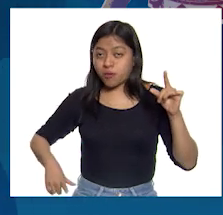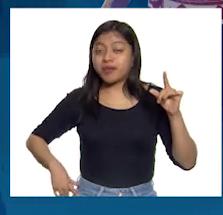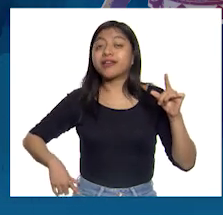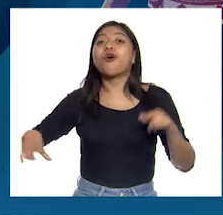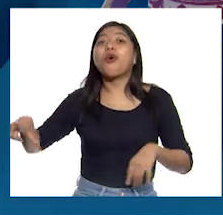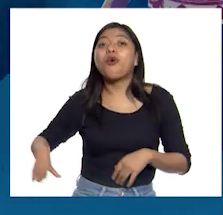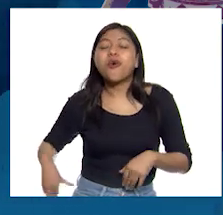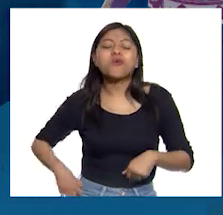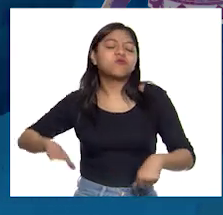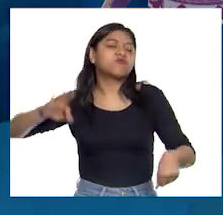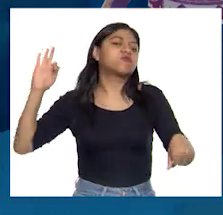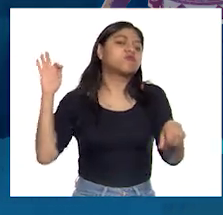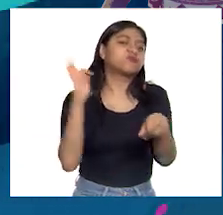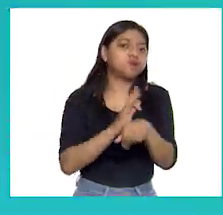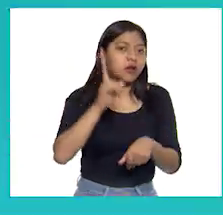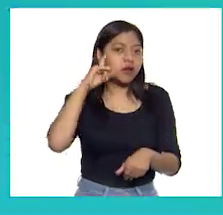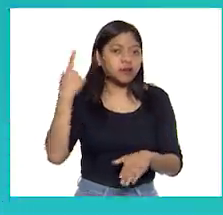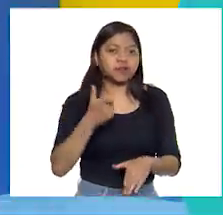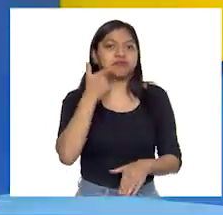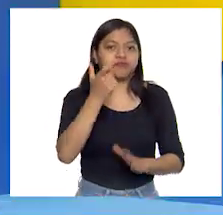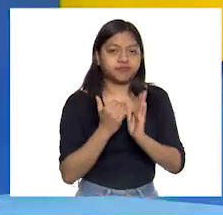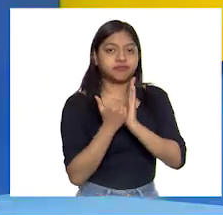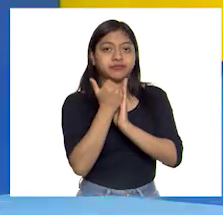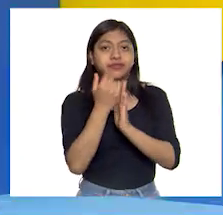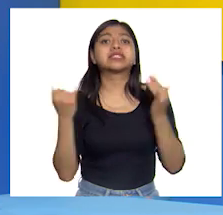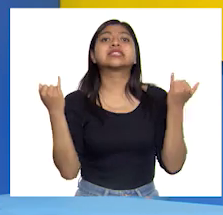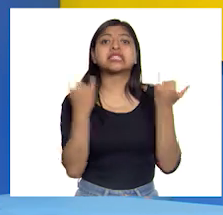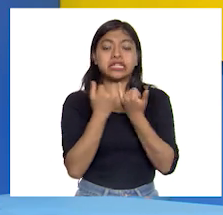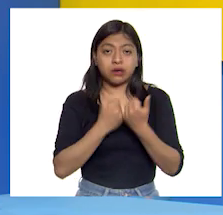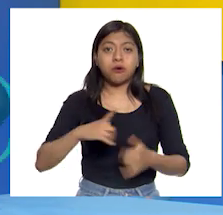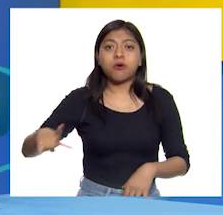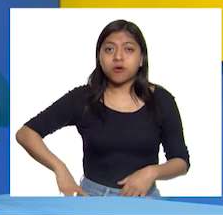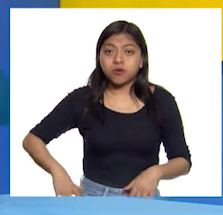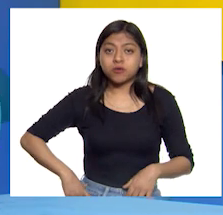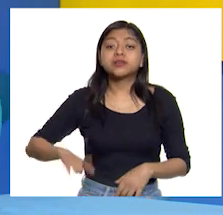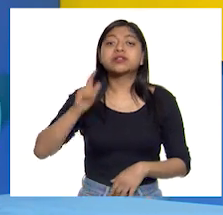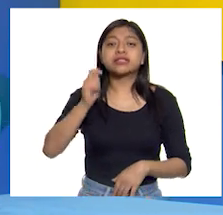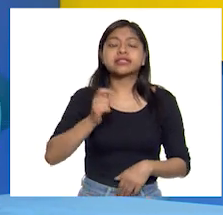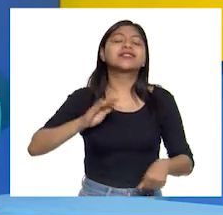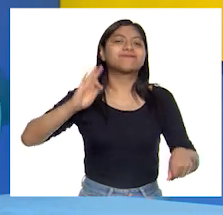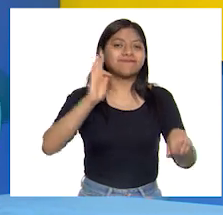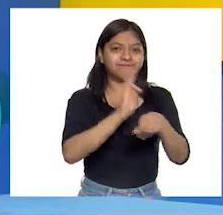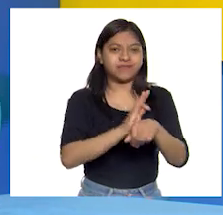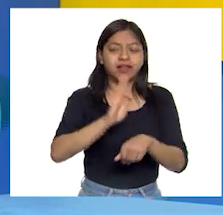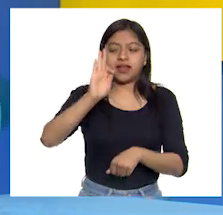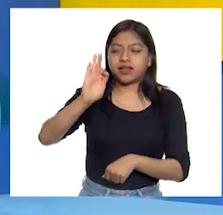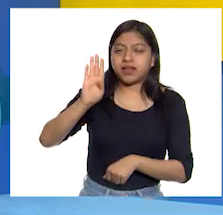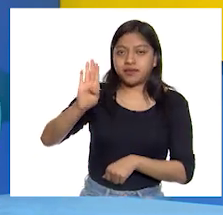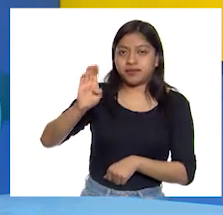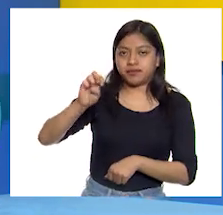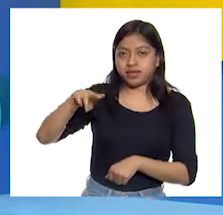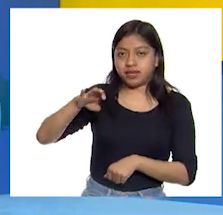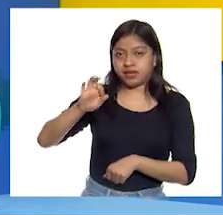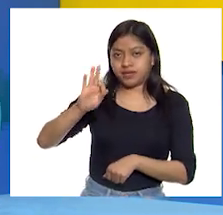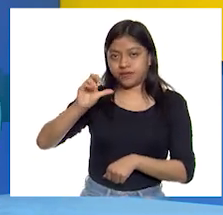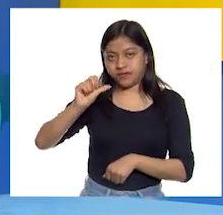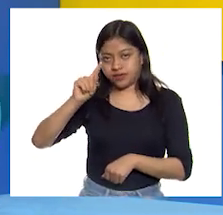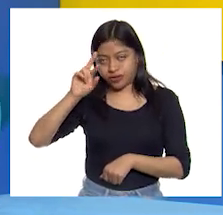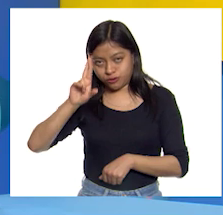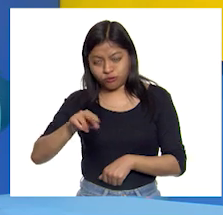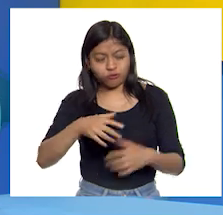que nunca antes se había visto. Hubo una importante inversión gubernamental en infraestructura industrial y agrícola y se produjo una etapa